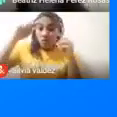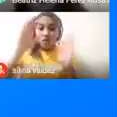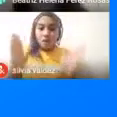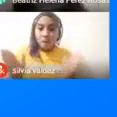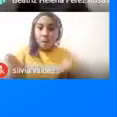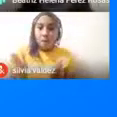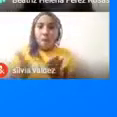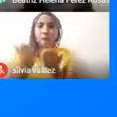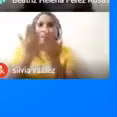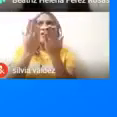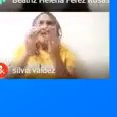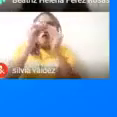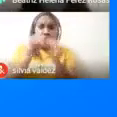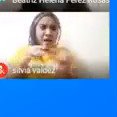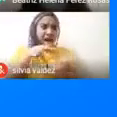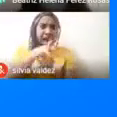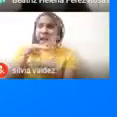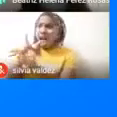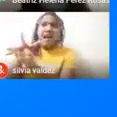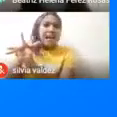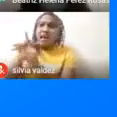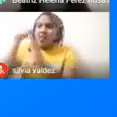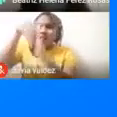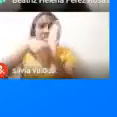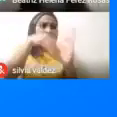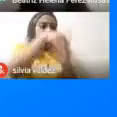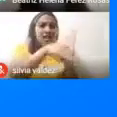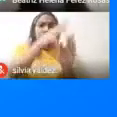en que no vaya en detrimento del